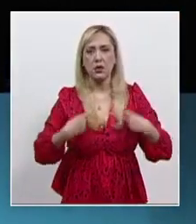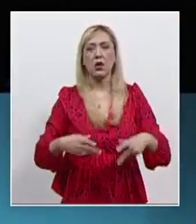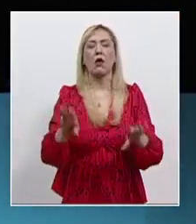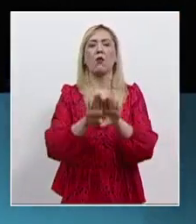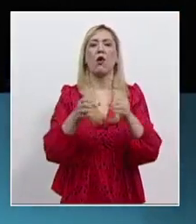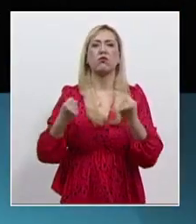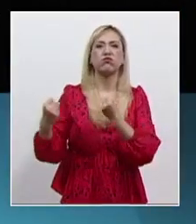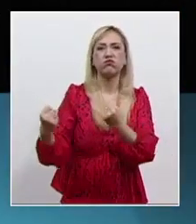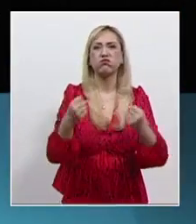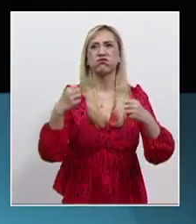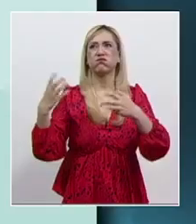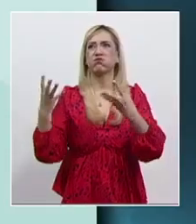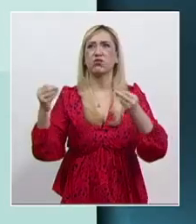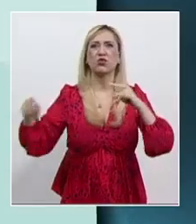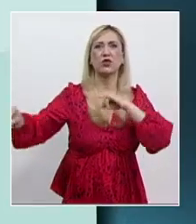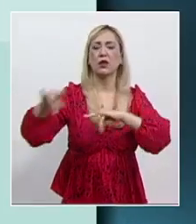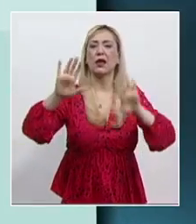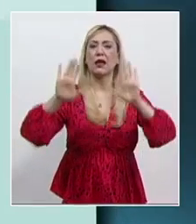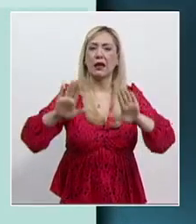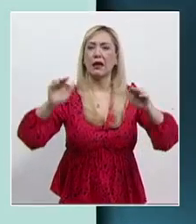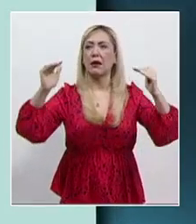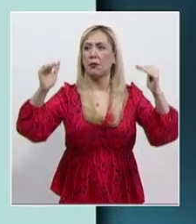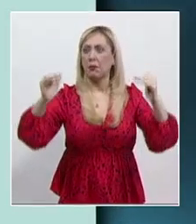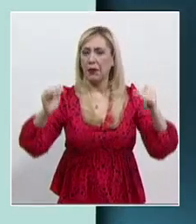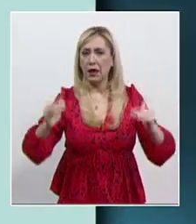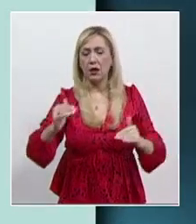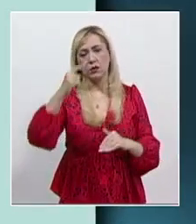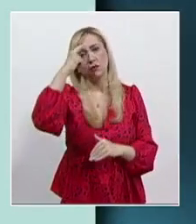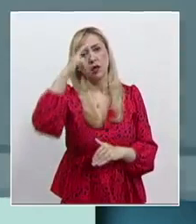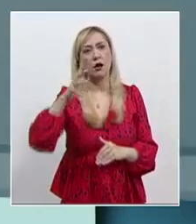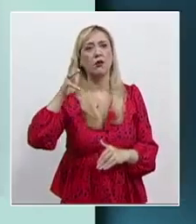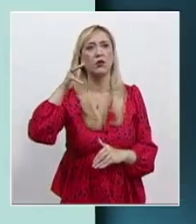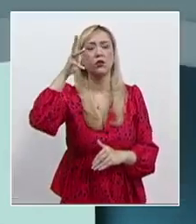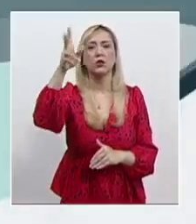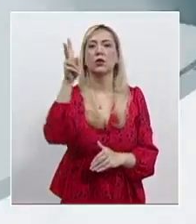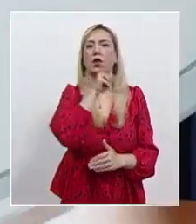establecer normas y planes de acción para contrarrestar sus efectos.